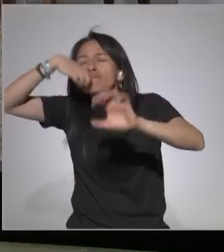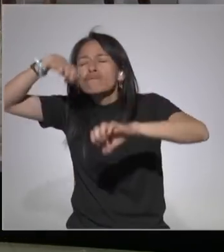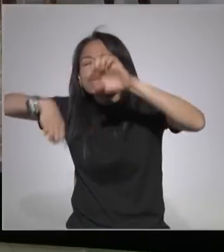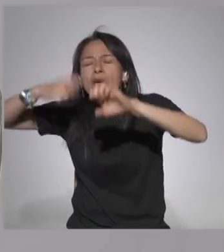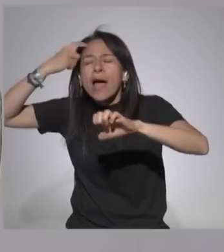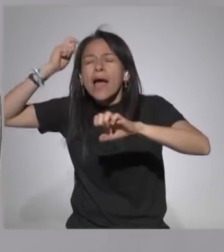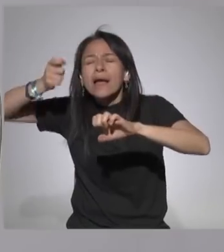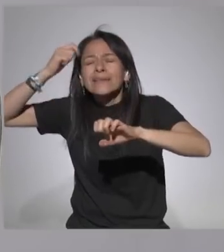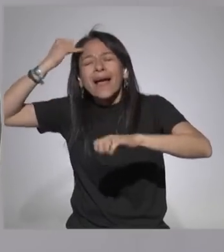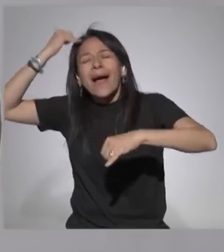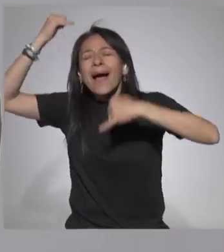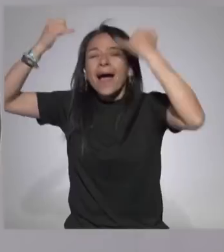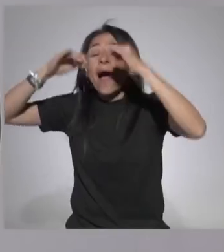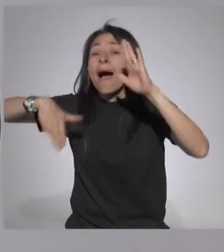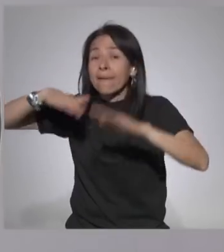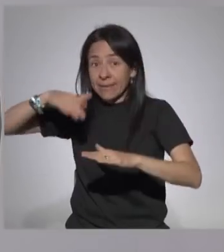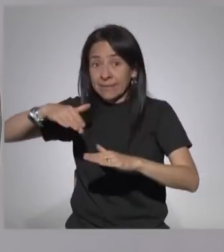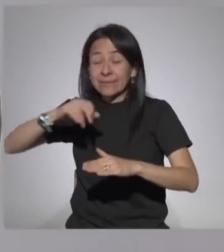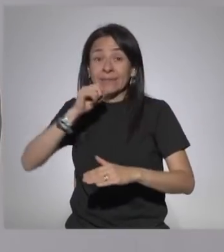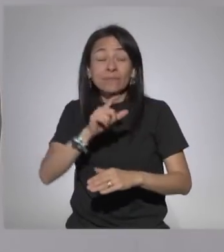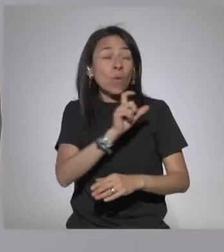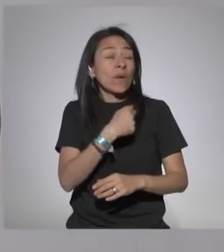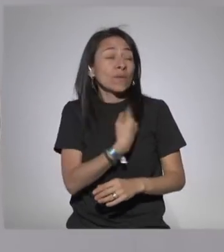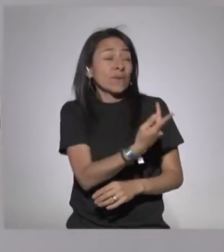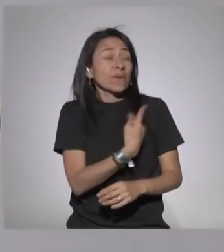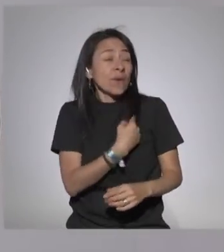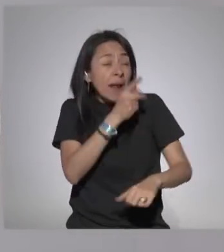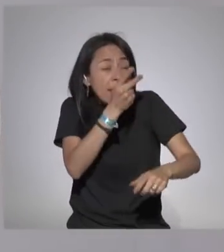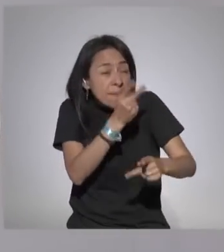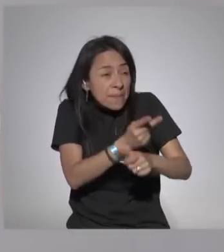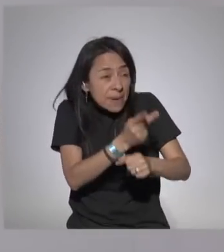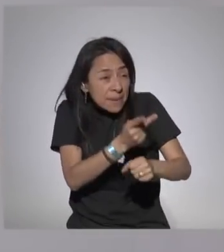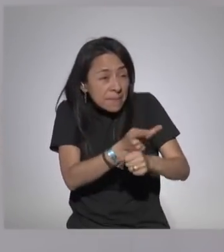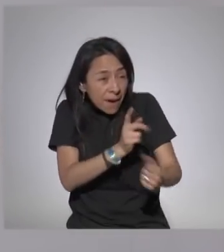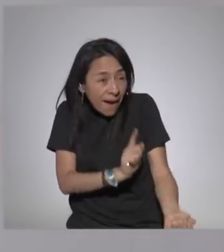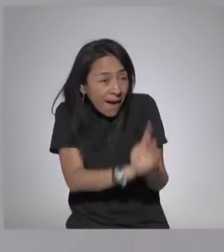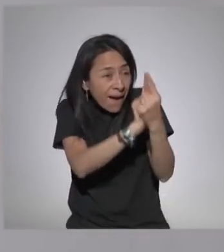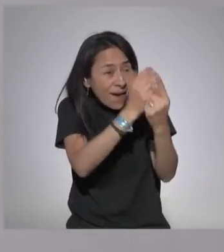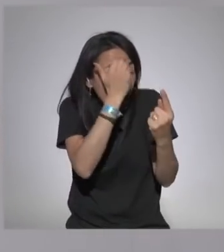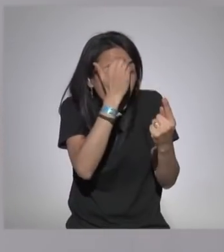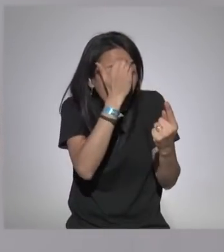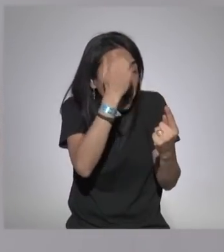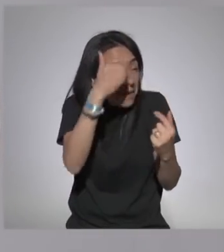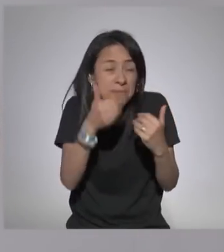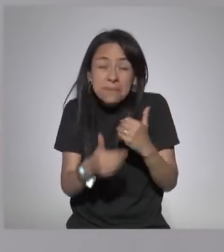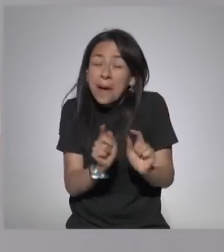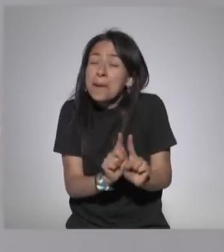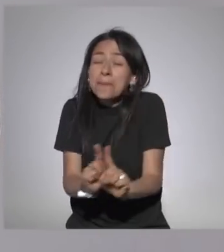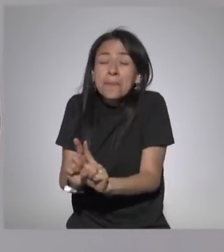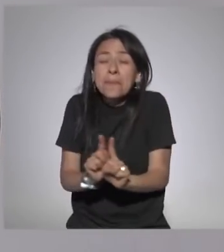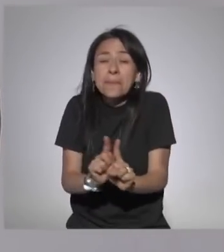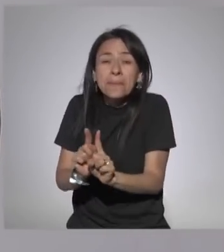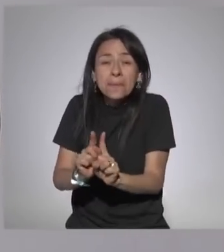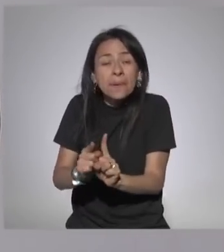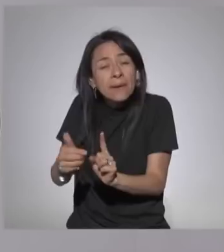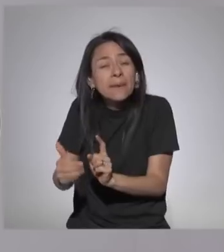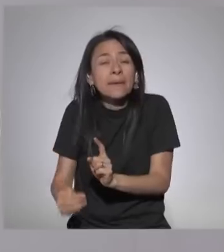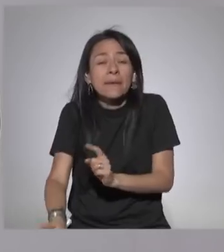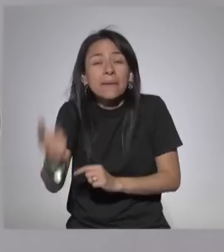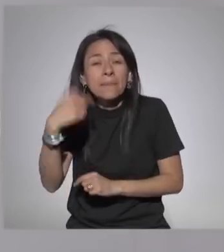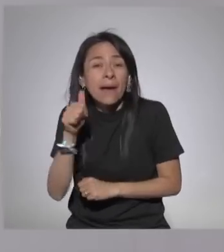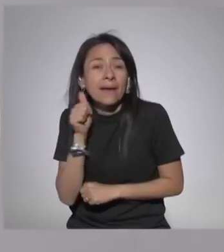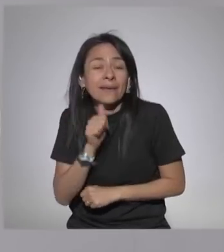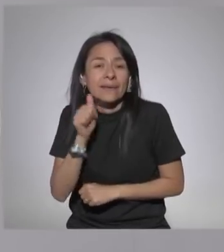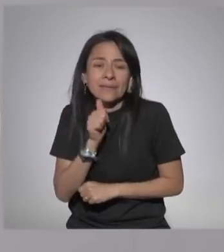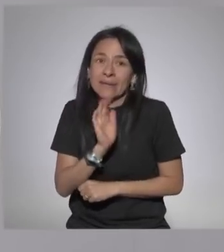nuestra pareja, ¿no? Con la que conocimos en la prepa y con la que estuvimos, y es como algo que creemos, y también con respecto a los hijos.